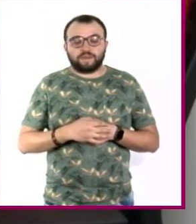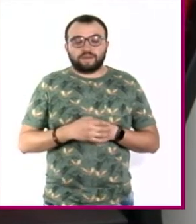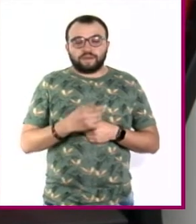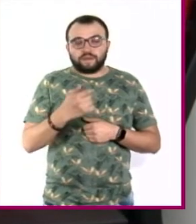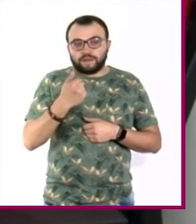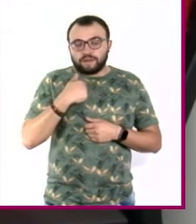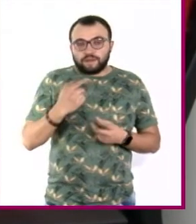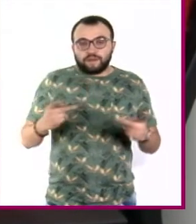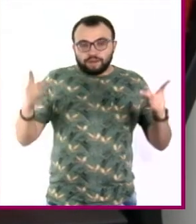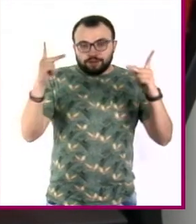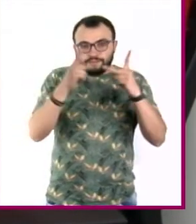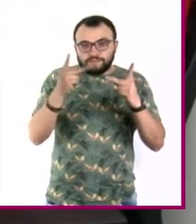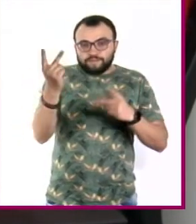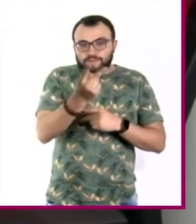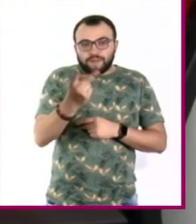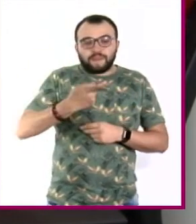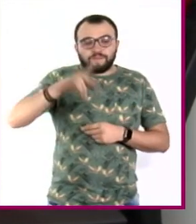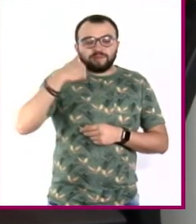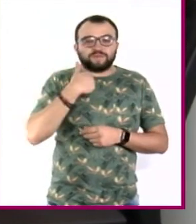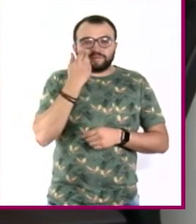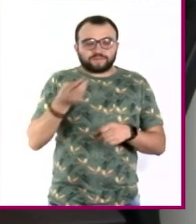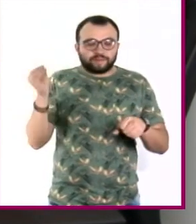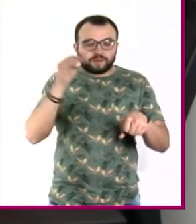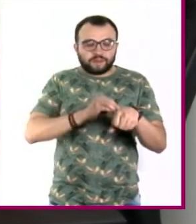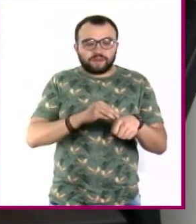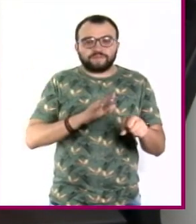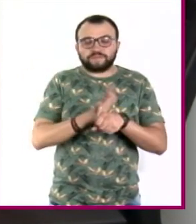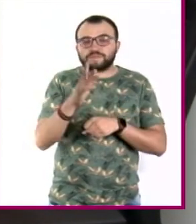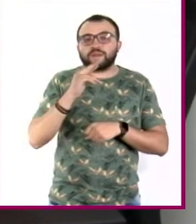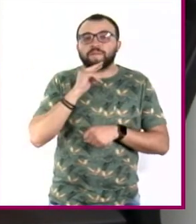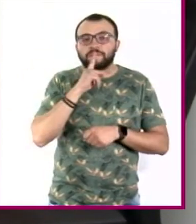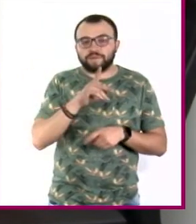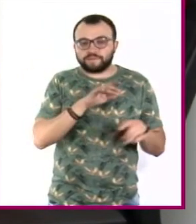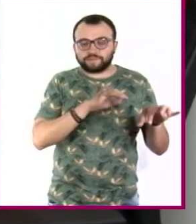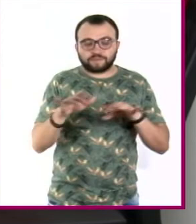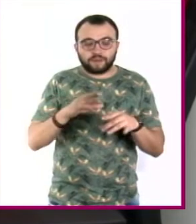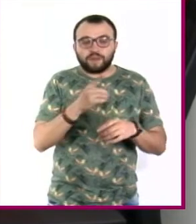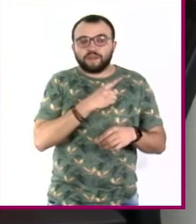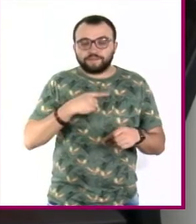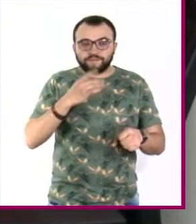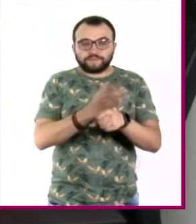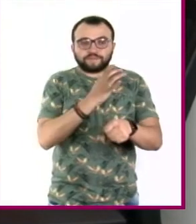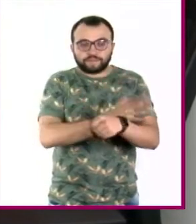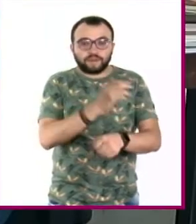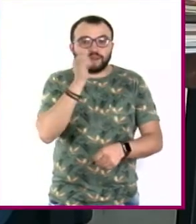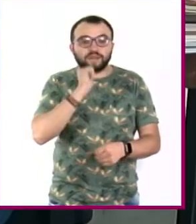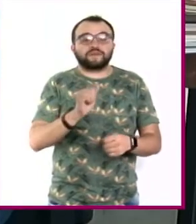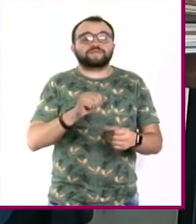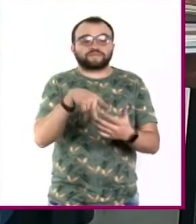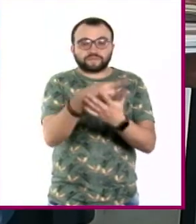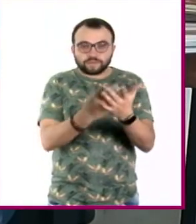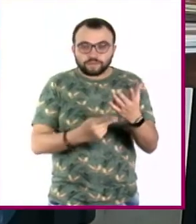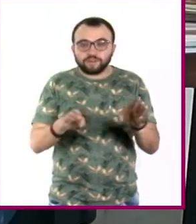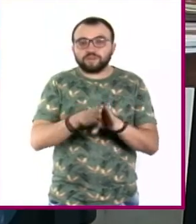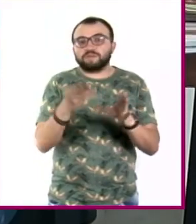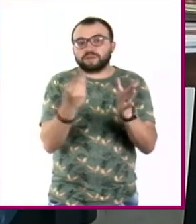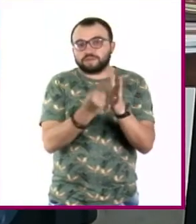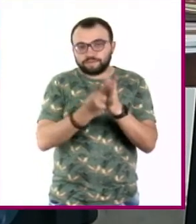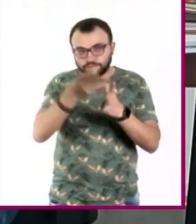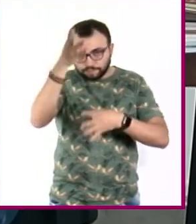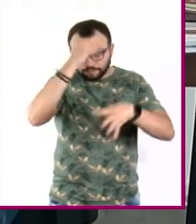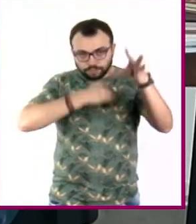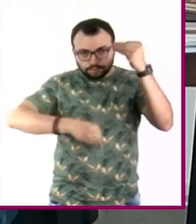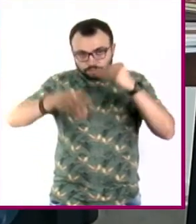las conclusiones de ambos, pero quiero añadir que las mejoras en conectividad deben acompañarse por programas de capacitación, tanto académicos